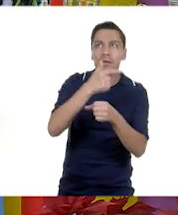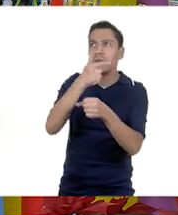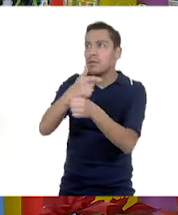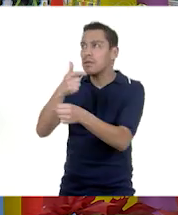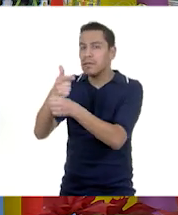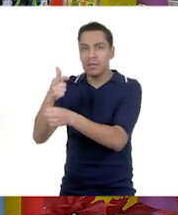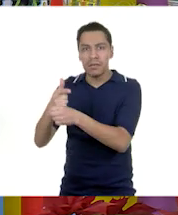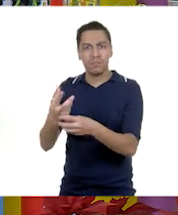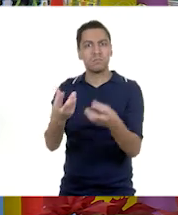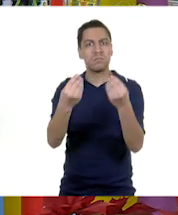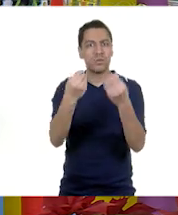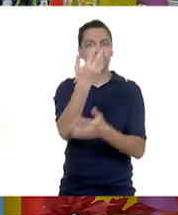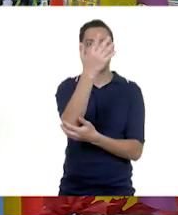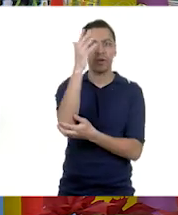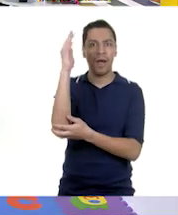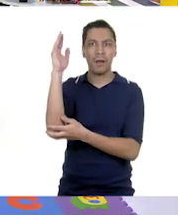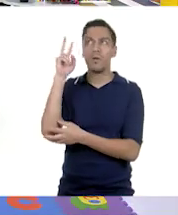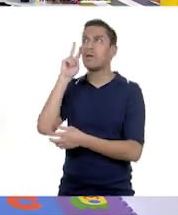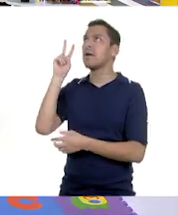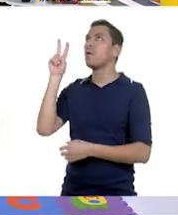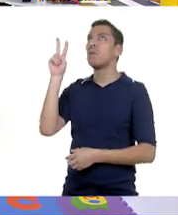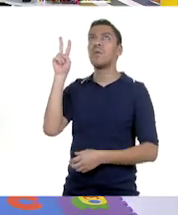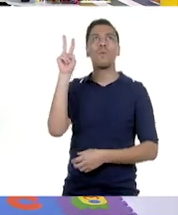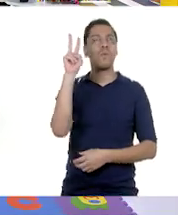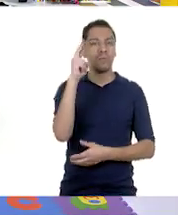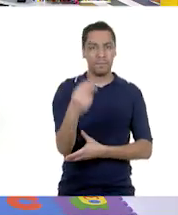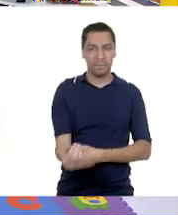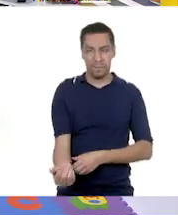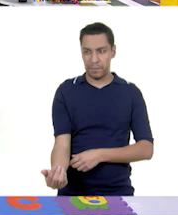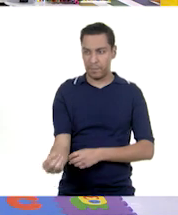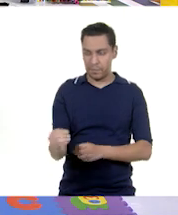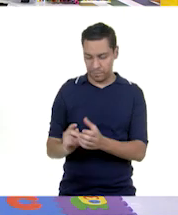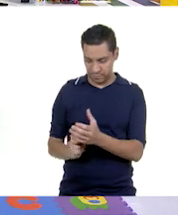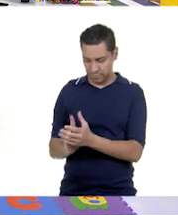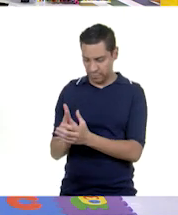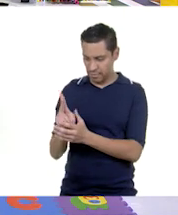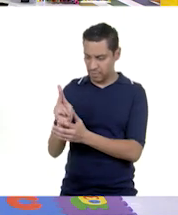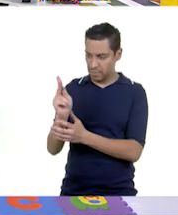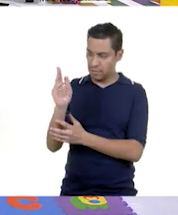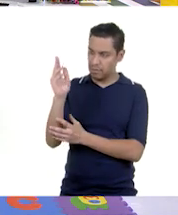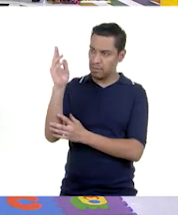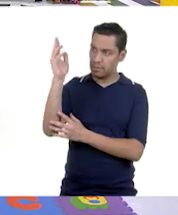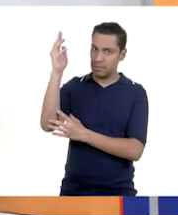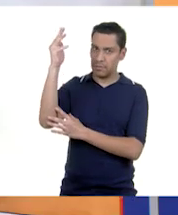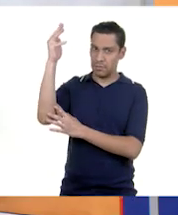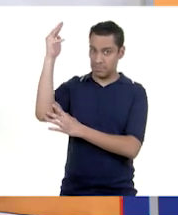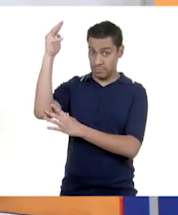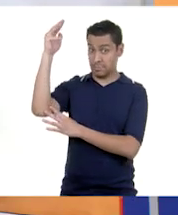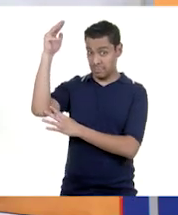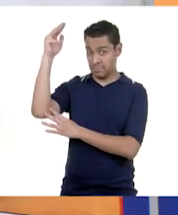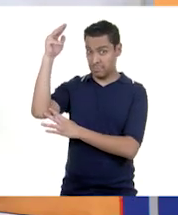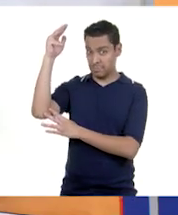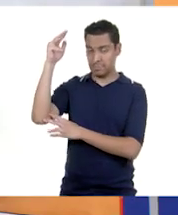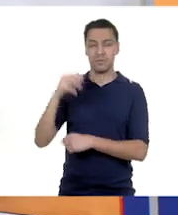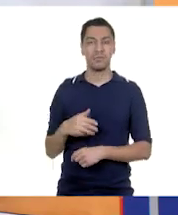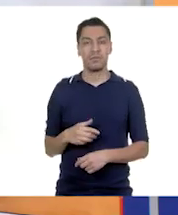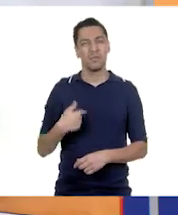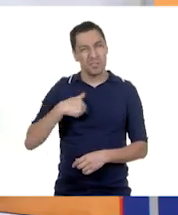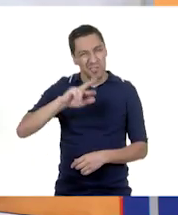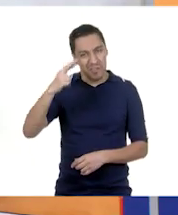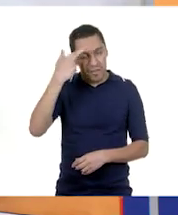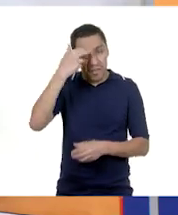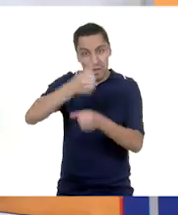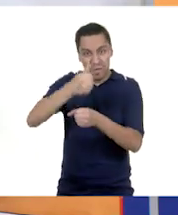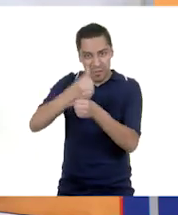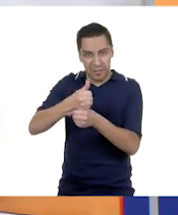más árboles o darme cuenta de cuánto iban creciendo, que eso sí te puedes dar cuenta con el tiempo. Recuerdo que mi